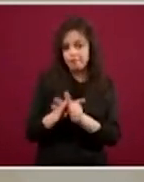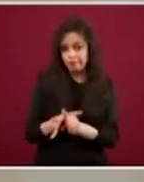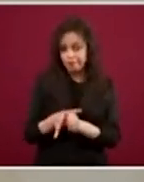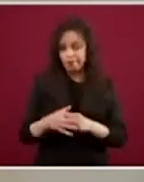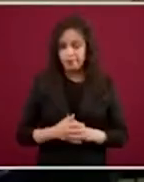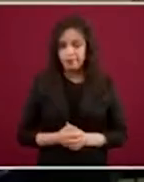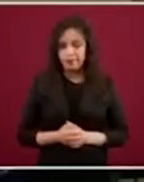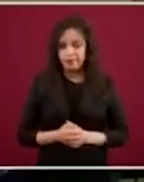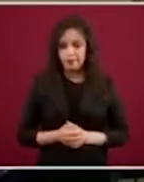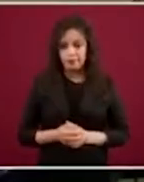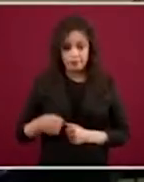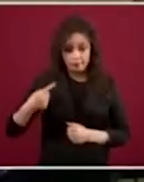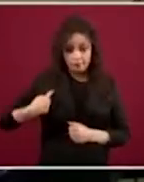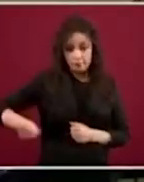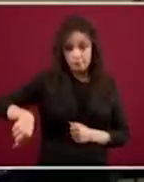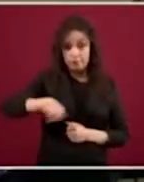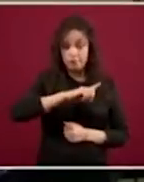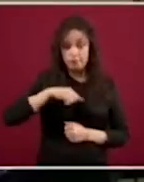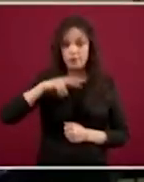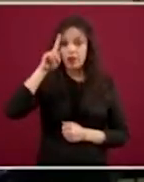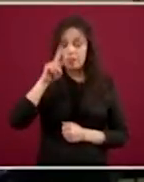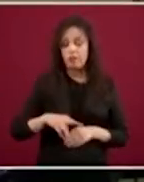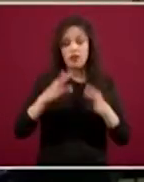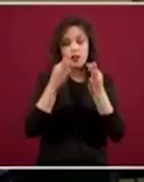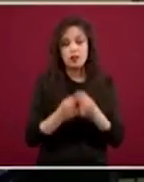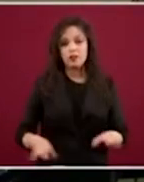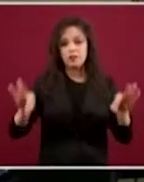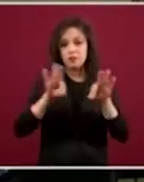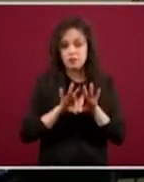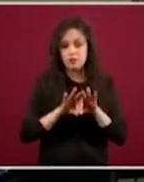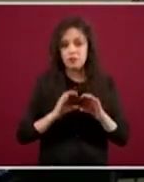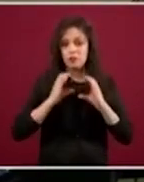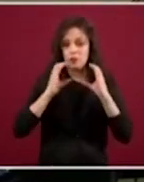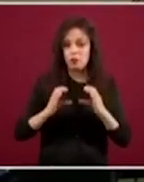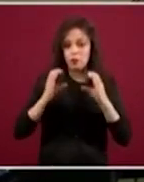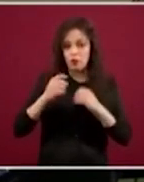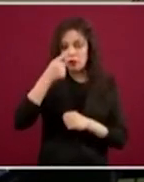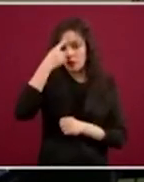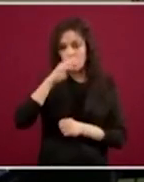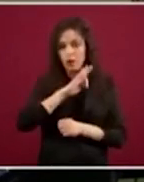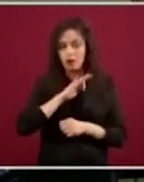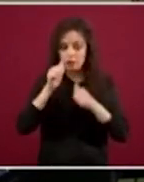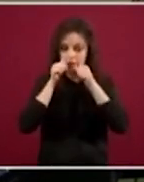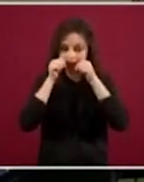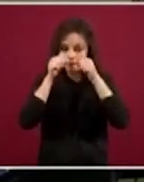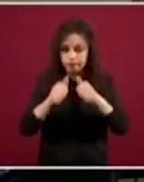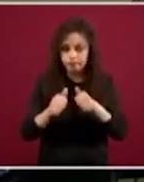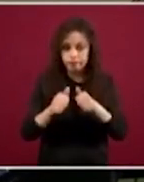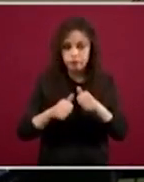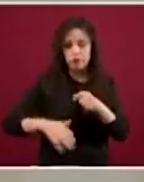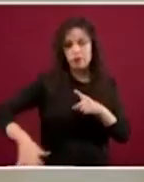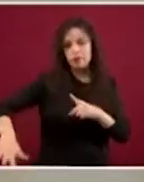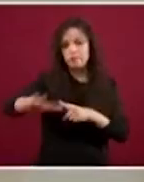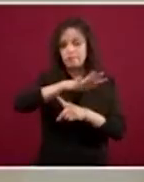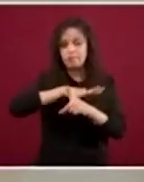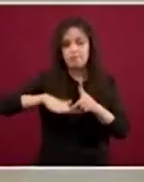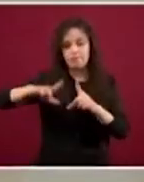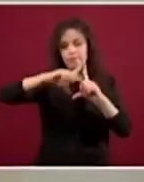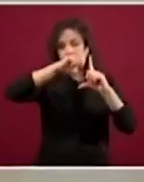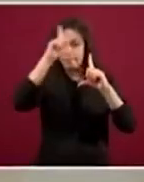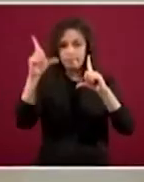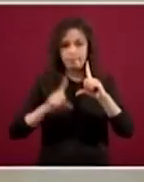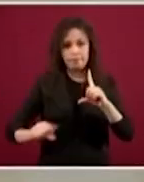cuadros médicos es fundamental para garantizar la atención de todos los mexicanos les pedimos